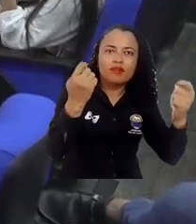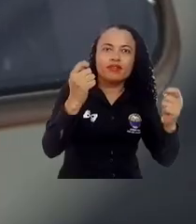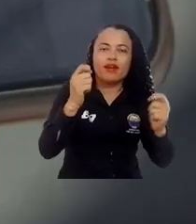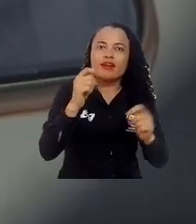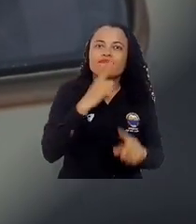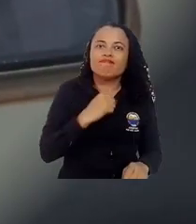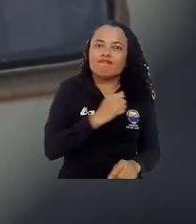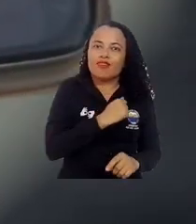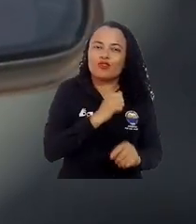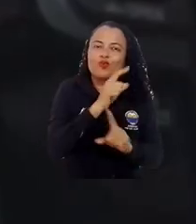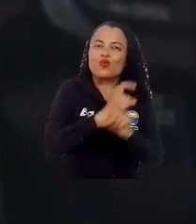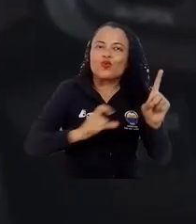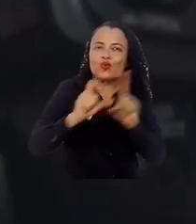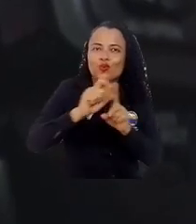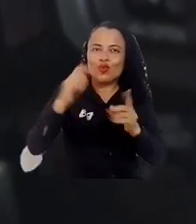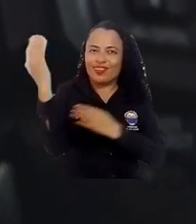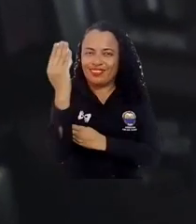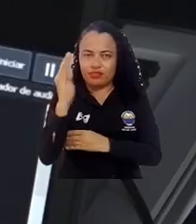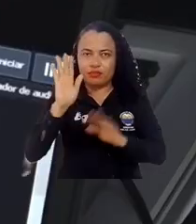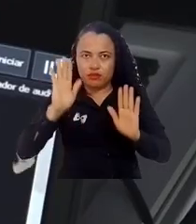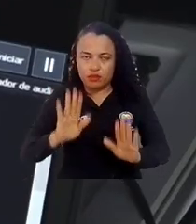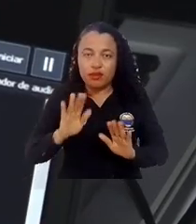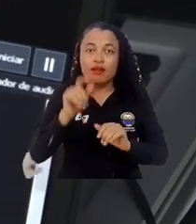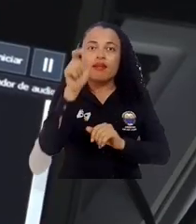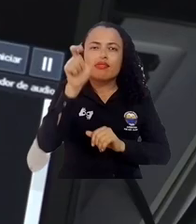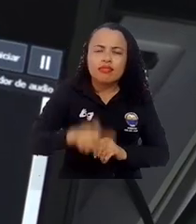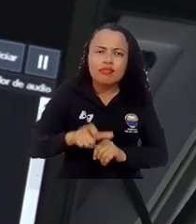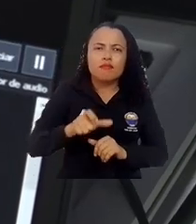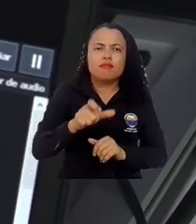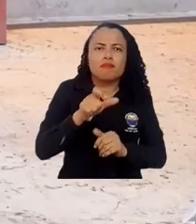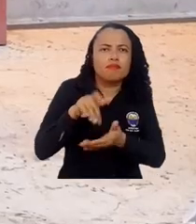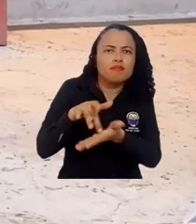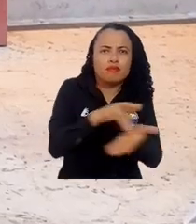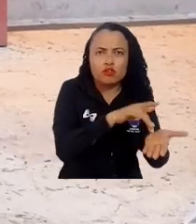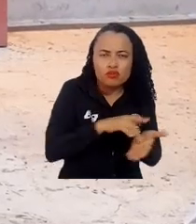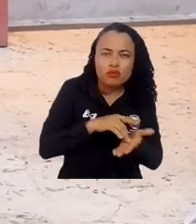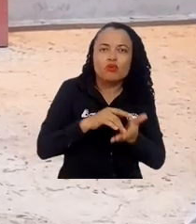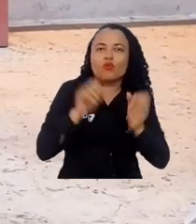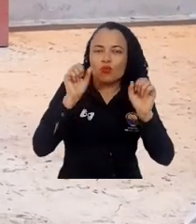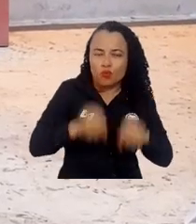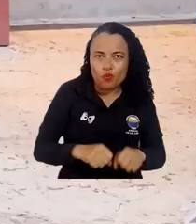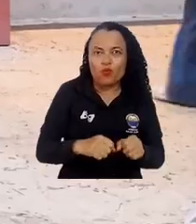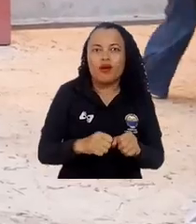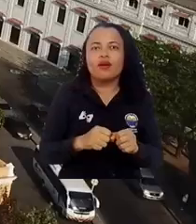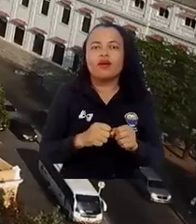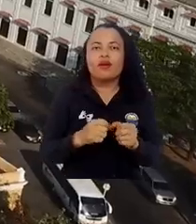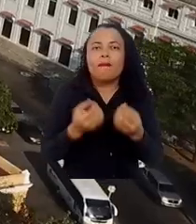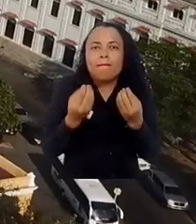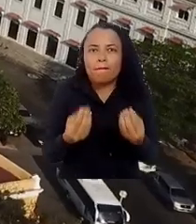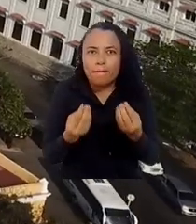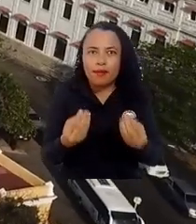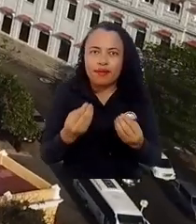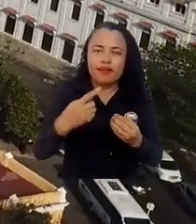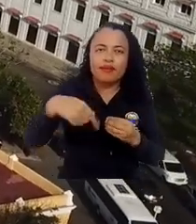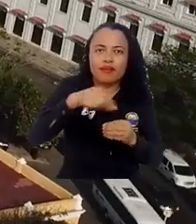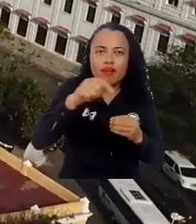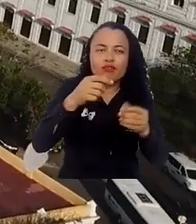seguir fomentando la pasión por la cultura cinematográfica y buscar la participación de los estudiantes en estos escenarios